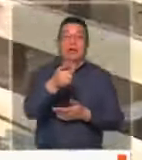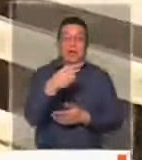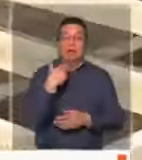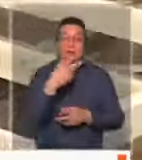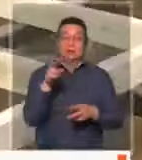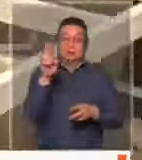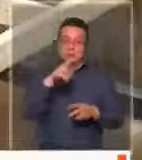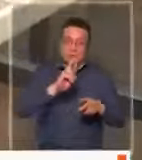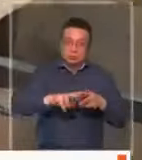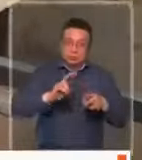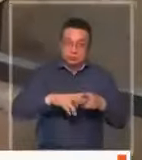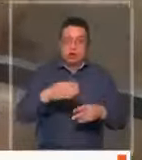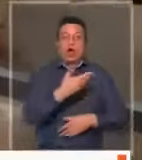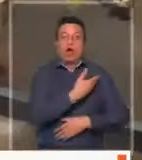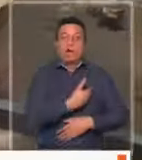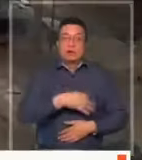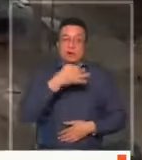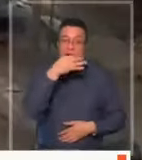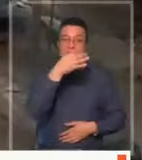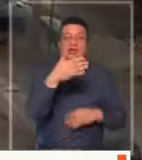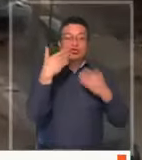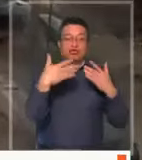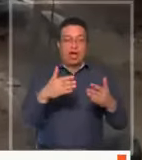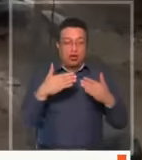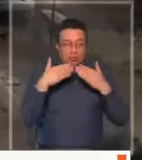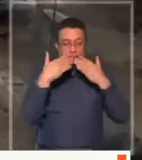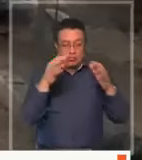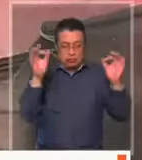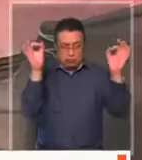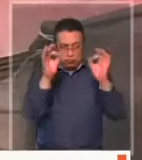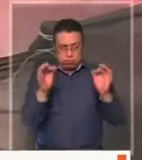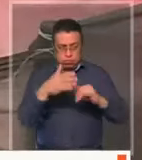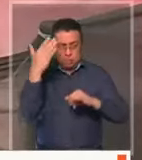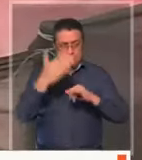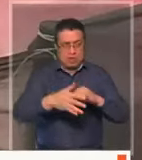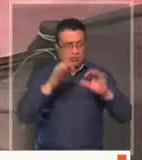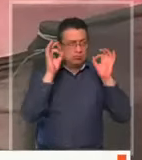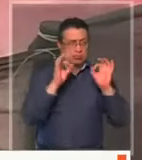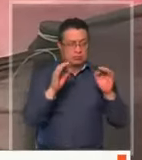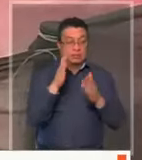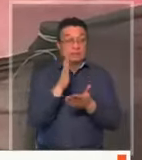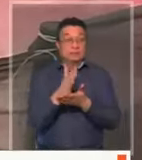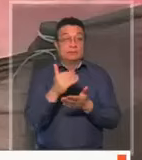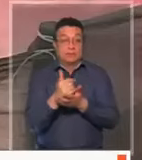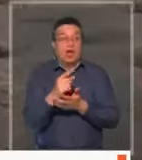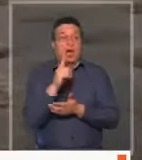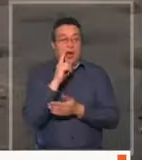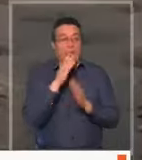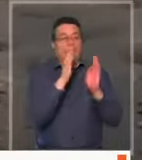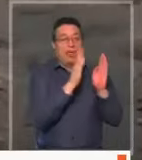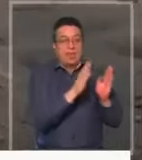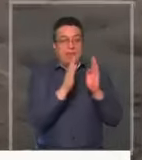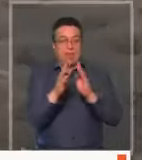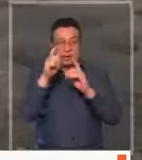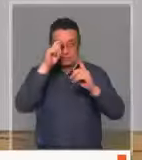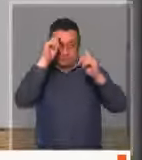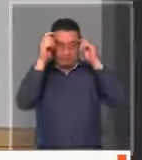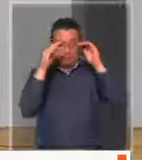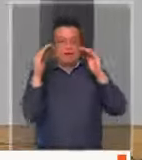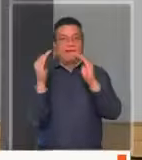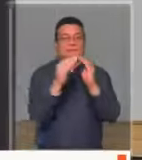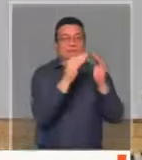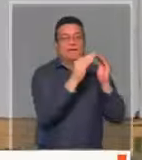el gobierno confirmó durante esta jornada que ya le fue entregado con detalles y plazos establecidos. Una estrategia que contempla diferentes etapas e iniciativas como las viviendas